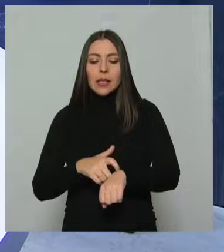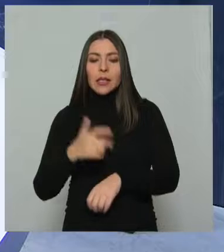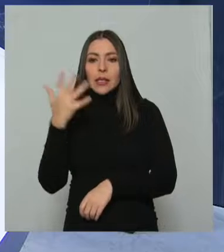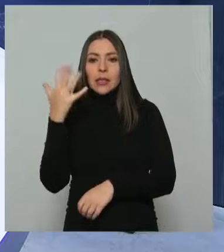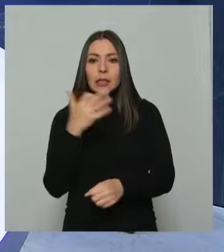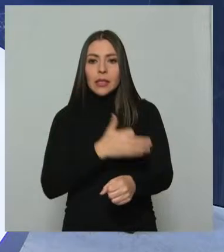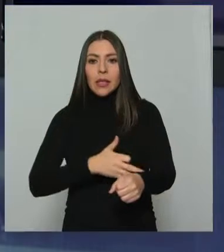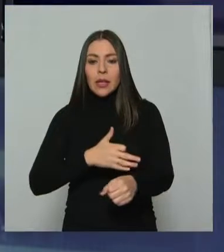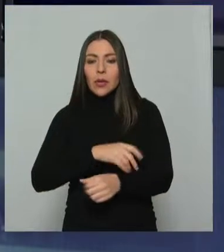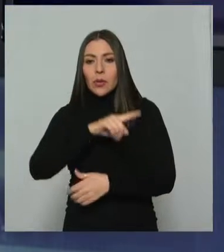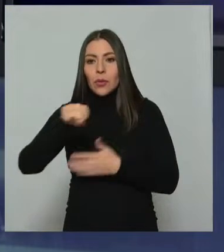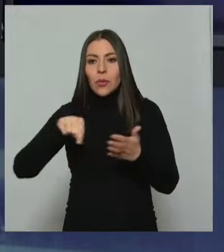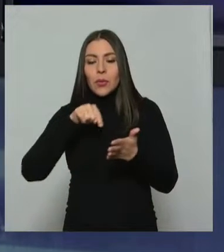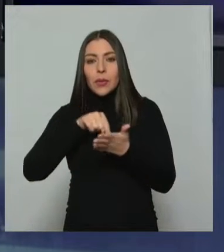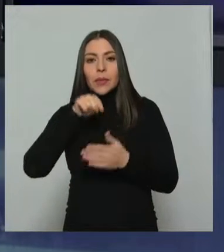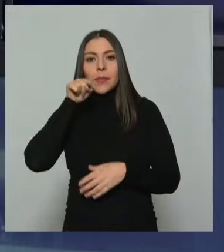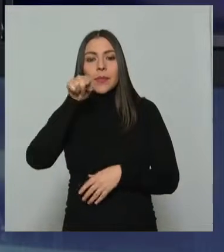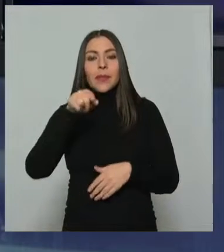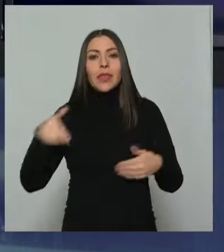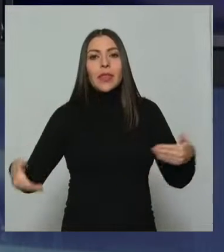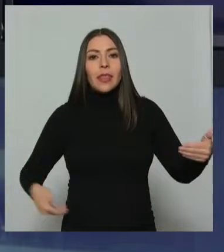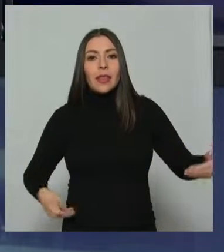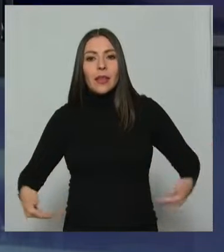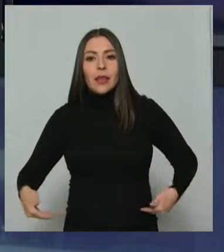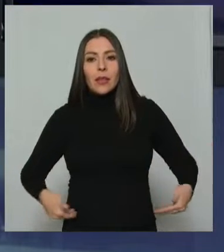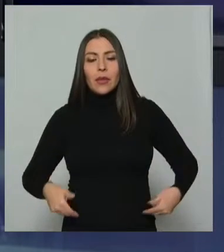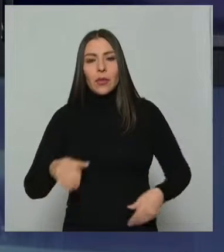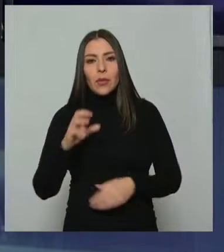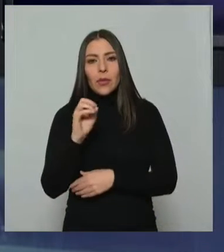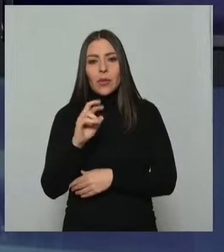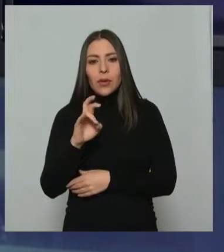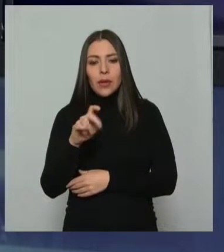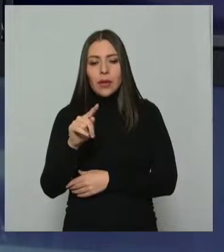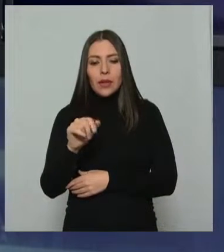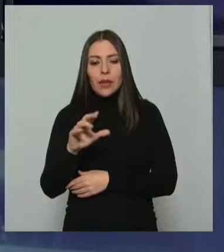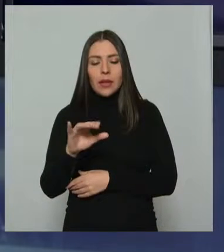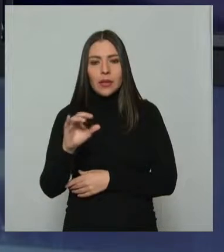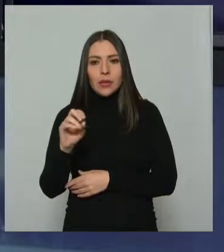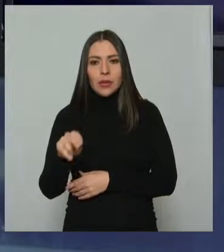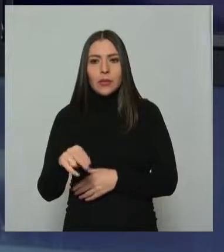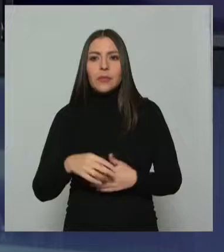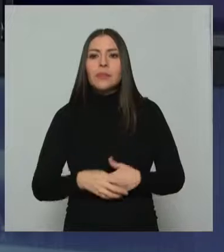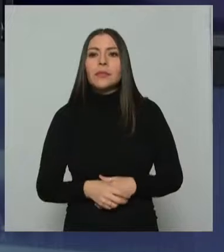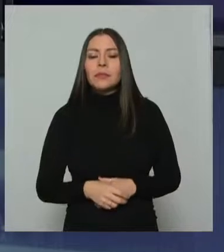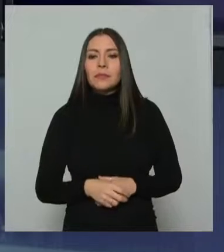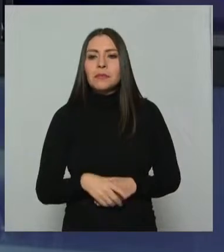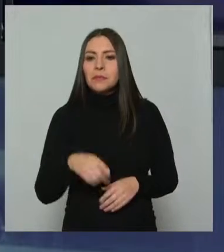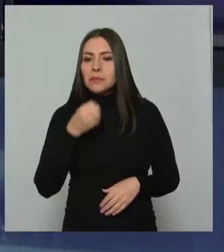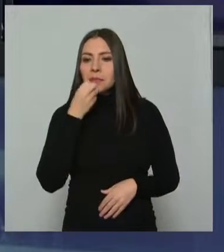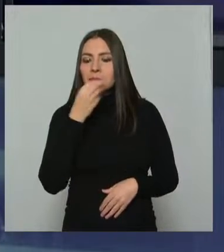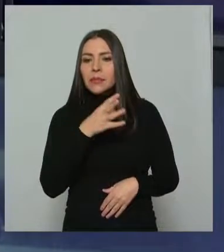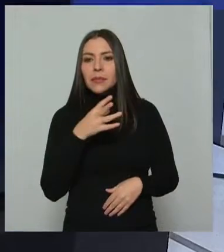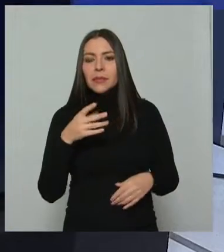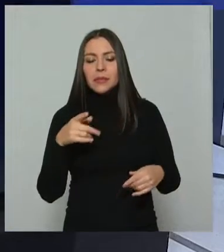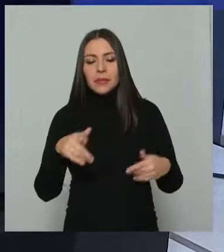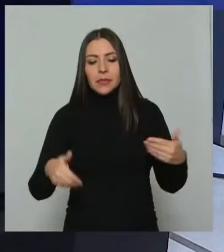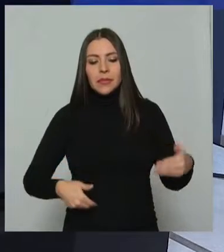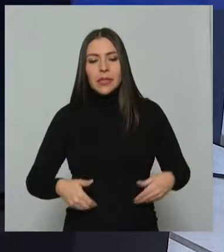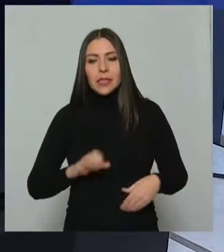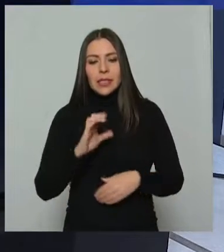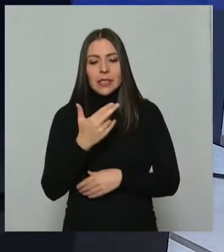Teatro Orientación y son los personajes entrañables de Chava Flores. Maravilloso. Mira, también tienen